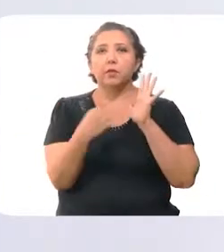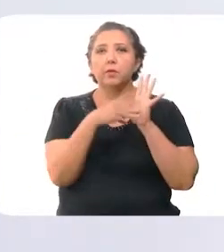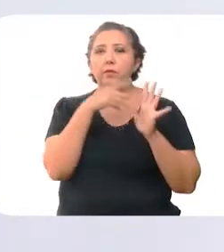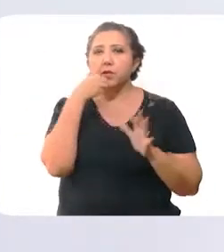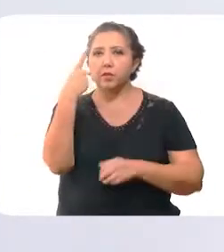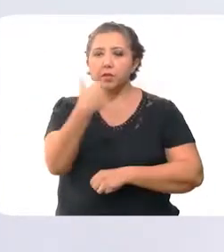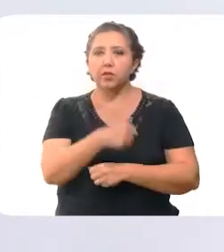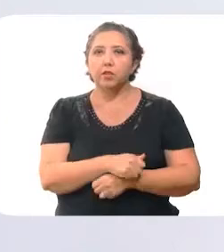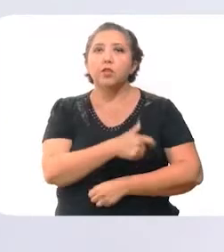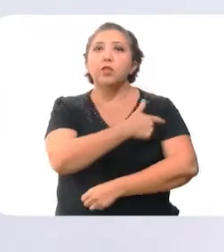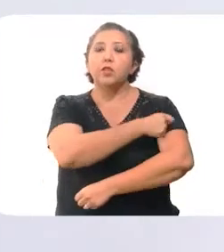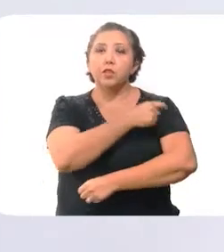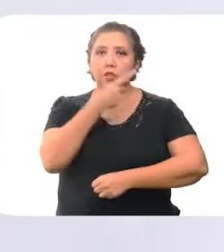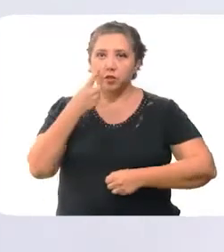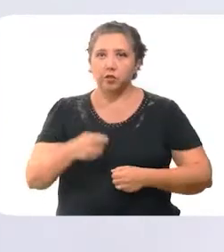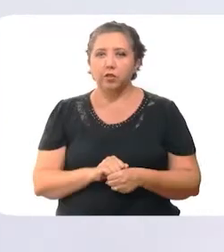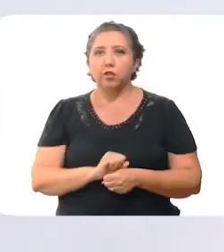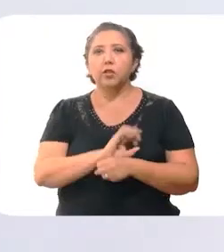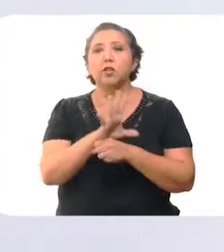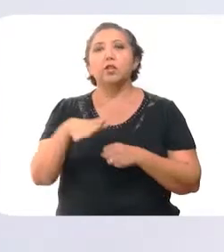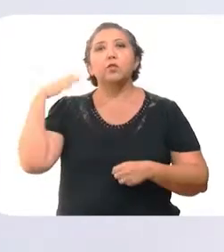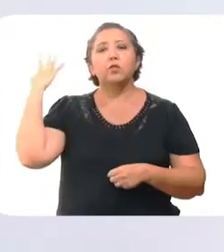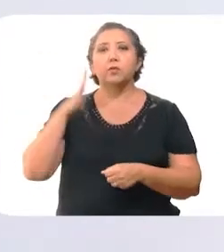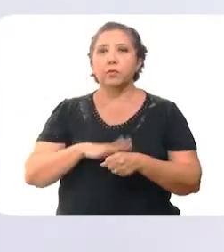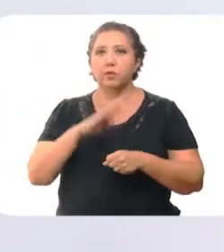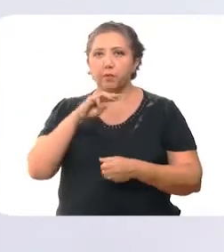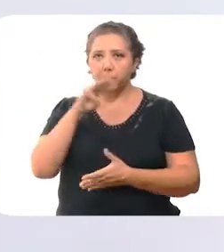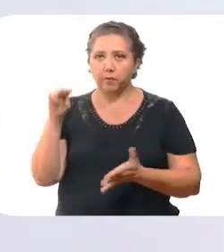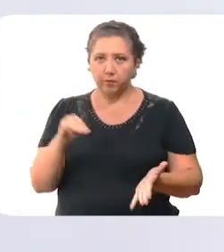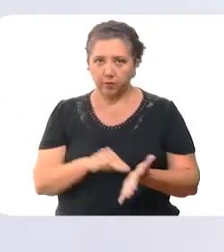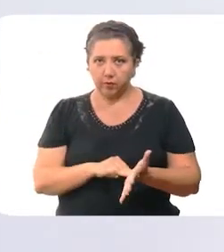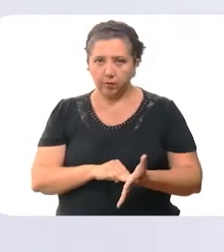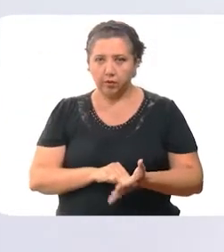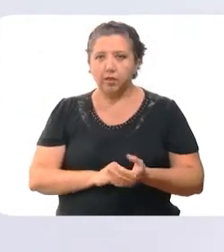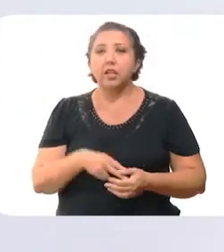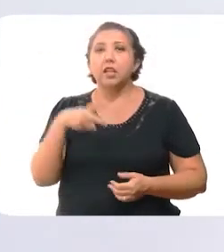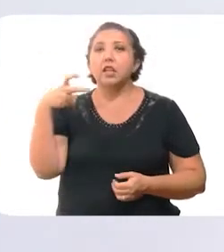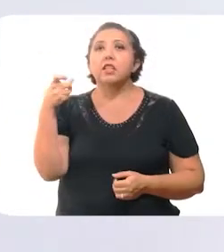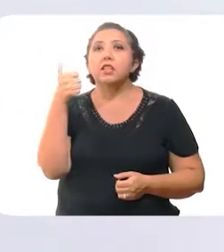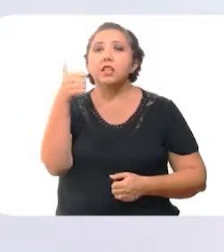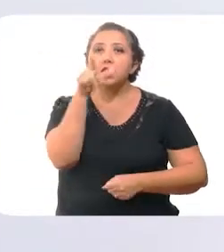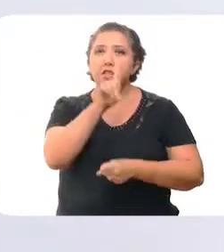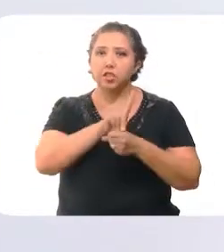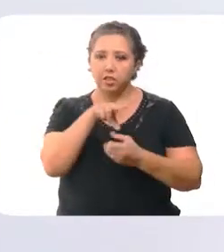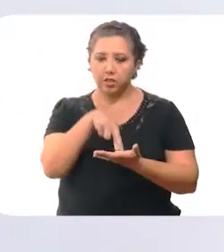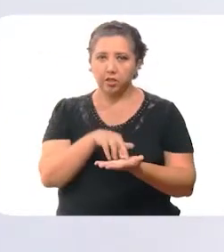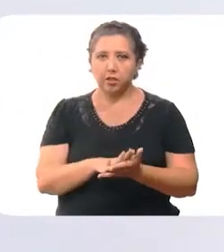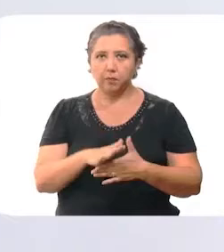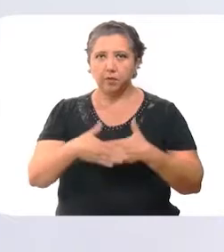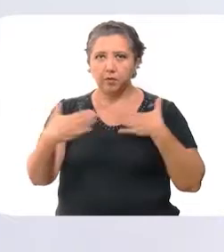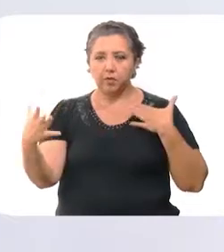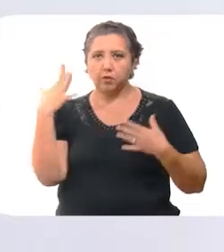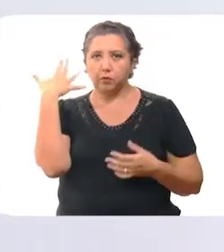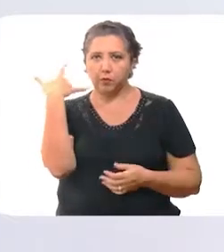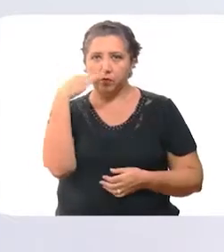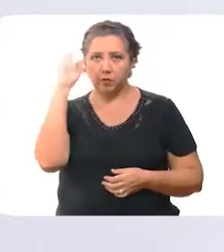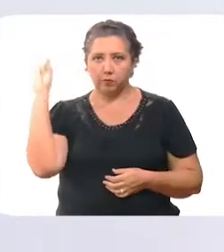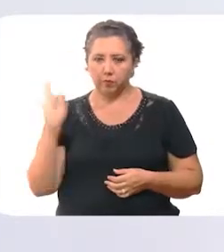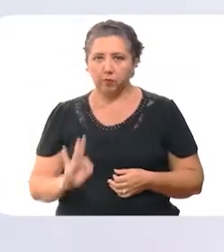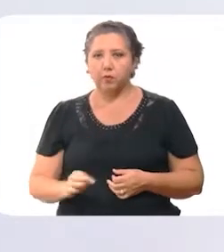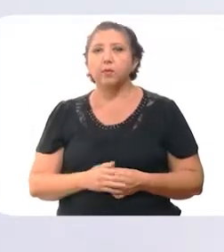129.600 dosis de vacunas contra el coronavirus a los adultos mayores de Mérida. En este sexto día se registra un avance del